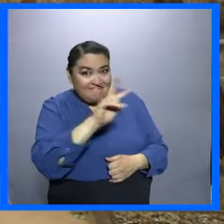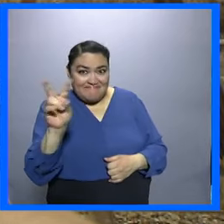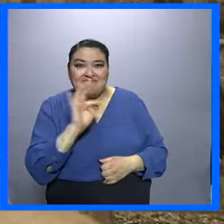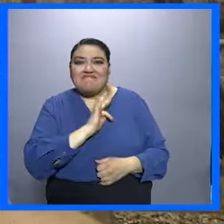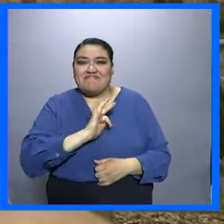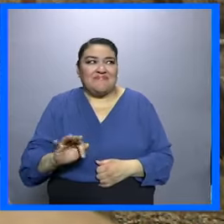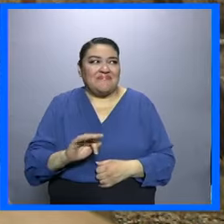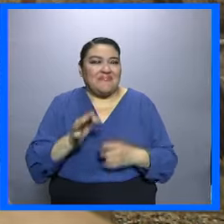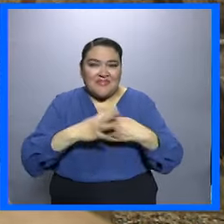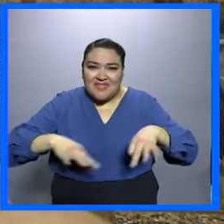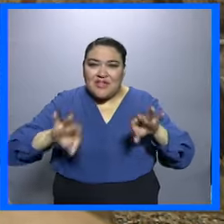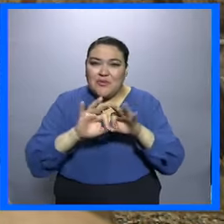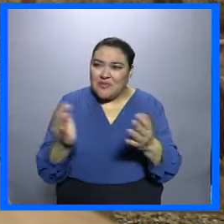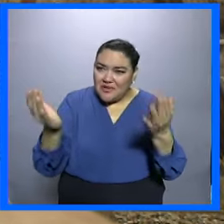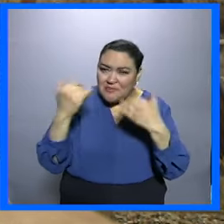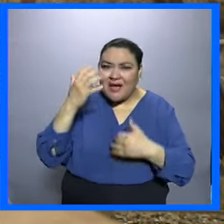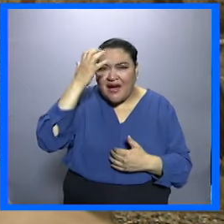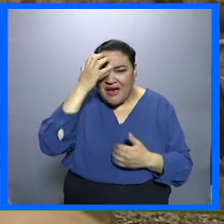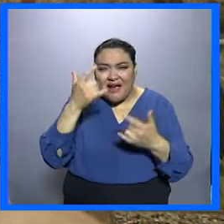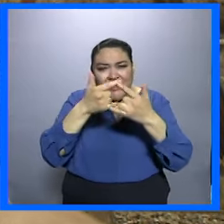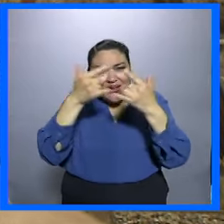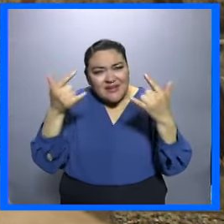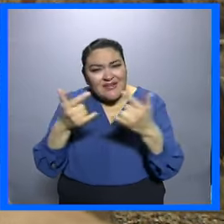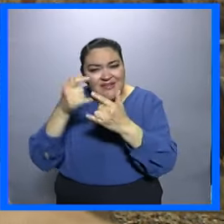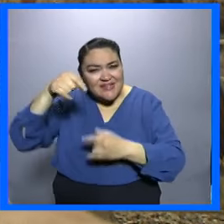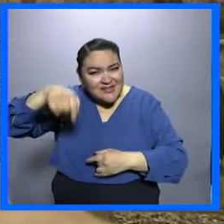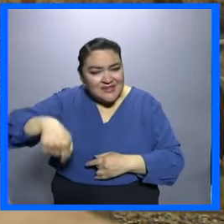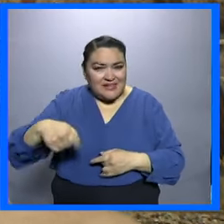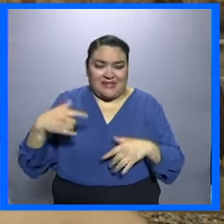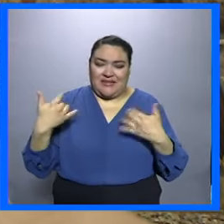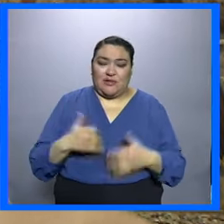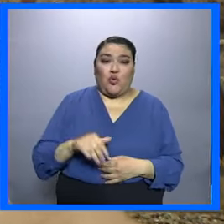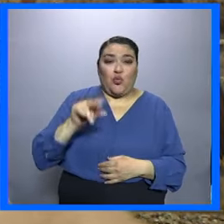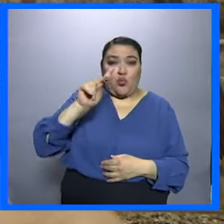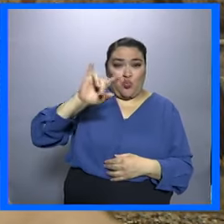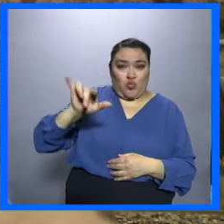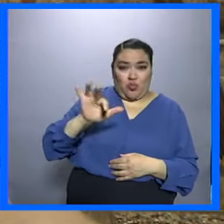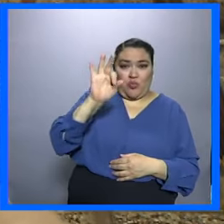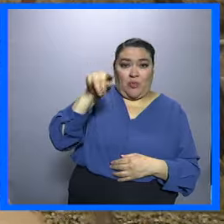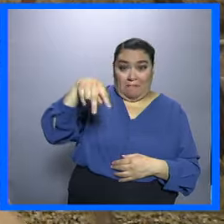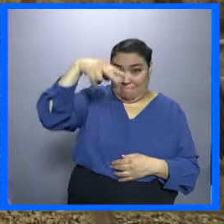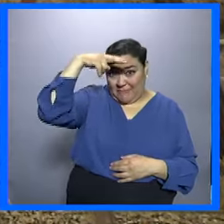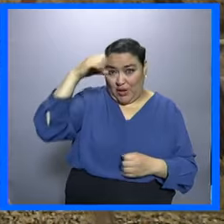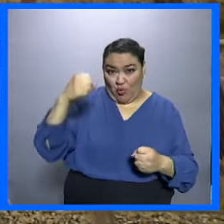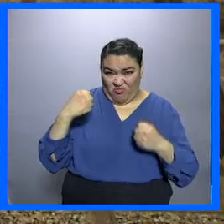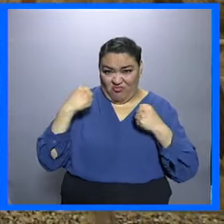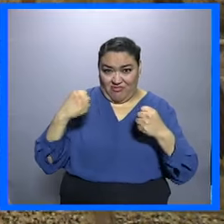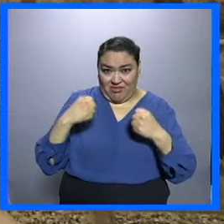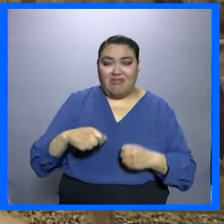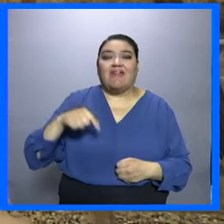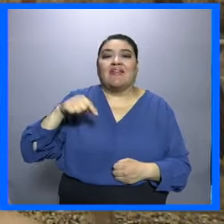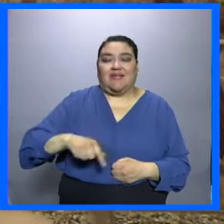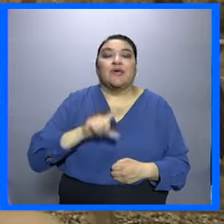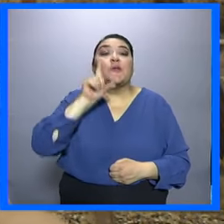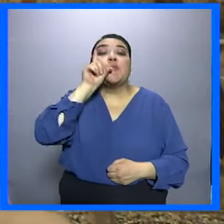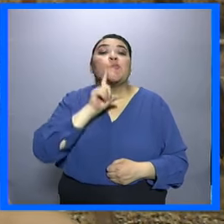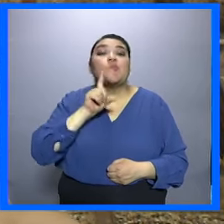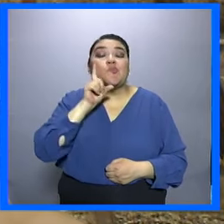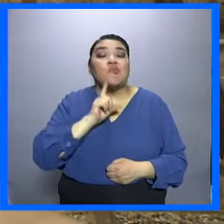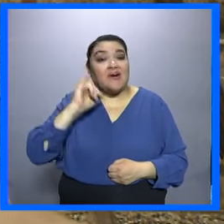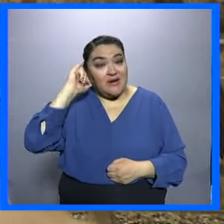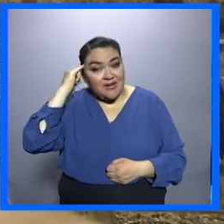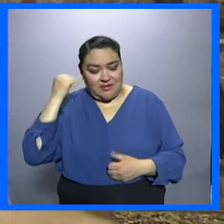fundamental conocer el proceso histórico y sobre todo de uno de los poderes más importantes de nuestro país, y que las mujeres indígenas,